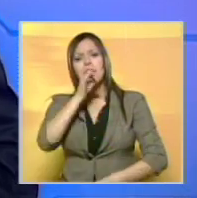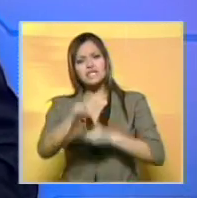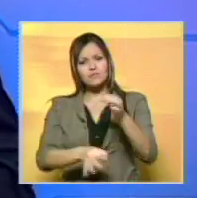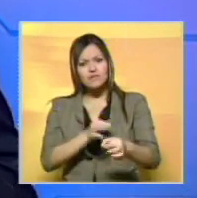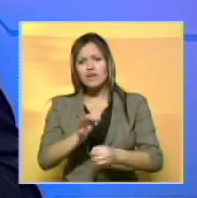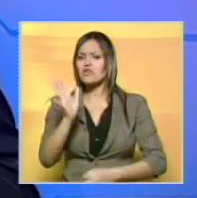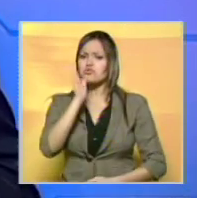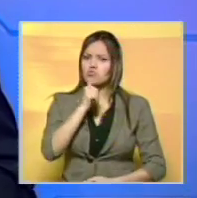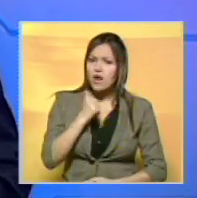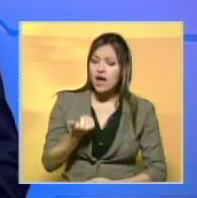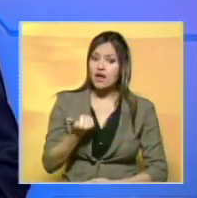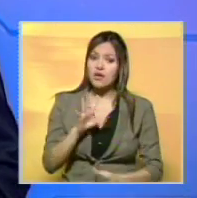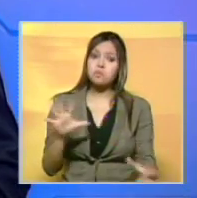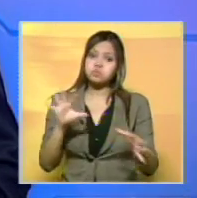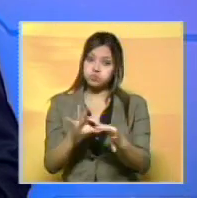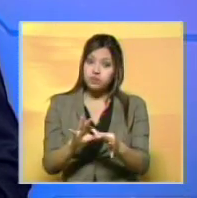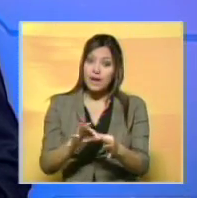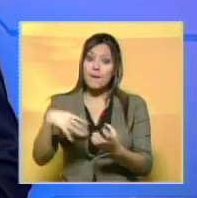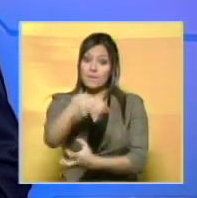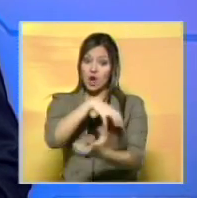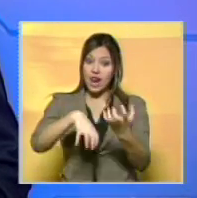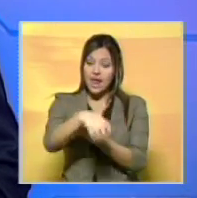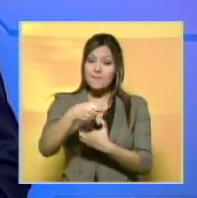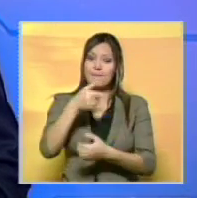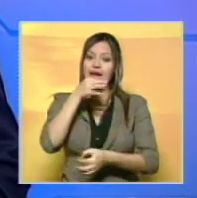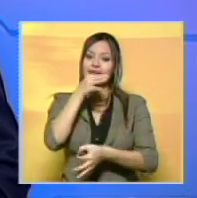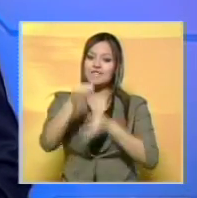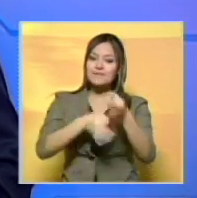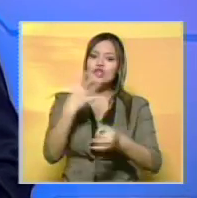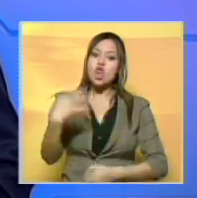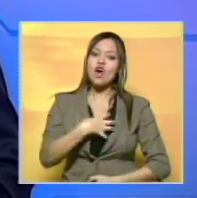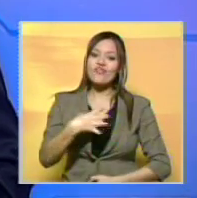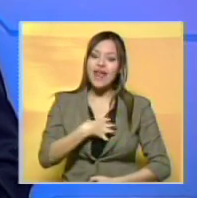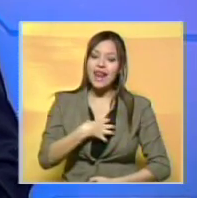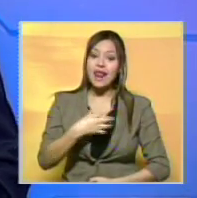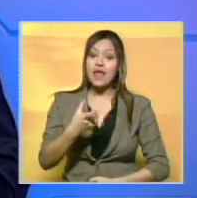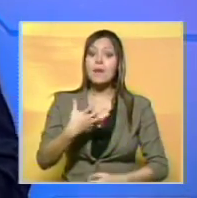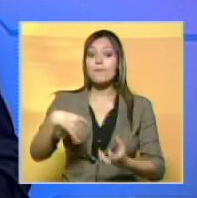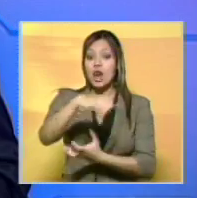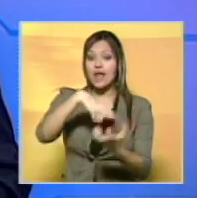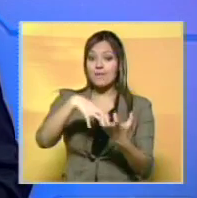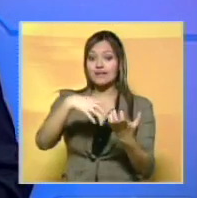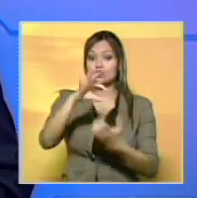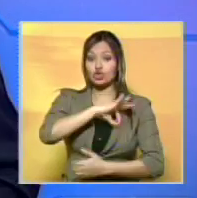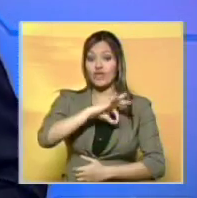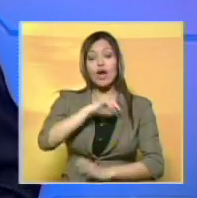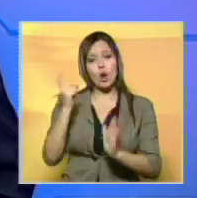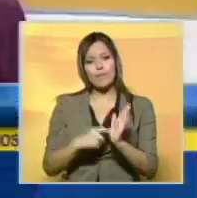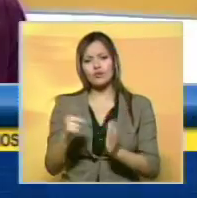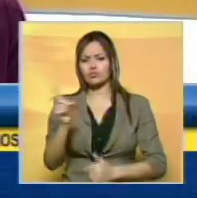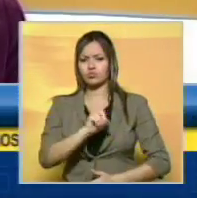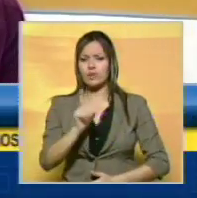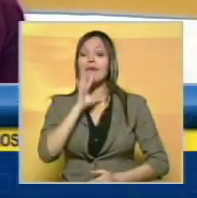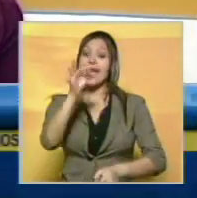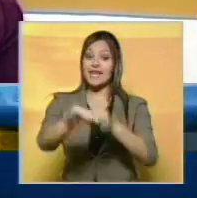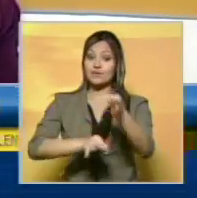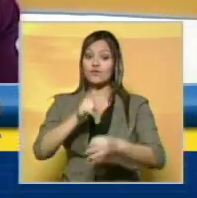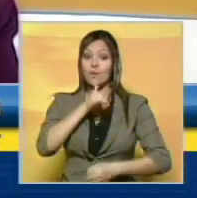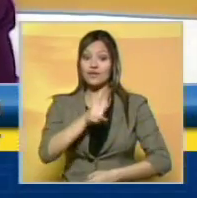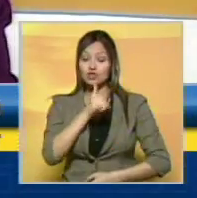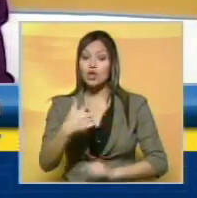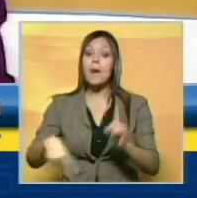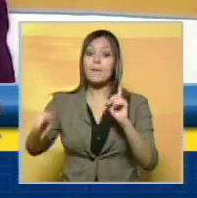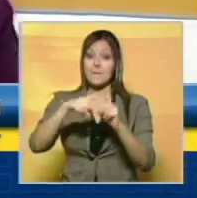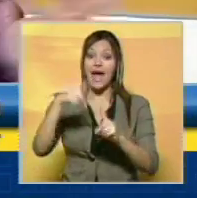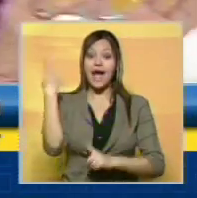que no hay relación entre la violencia reseñada por las novelas y la violencia en la sociedad. Stelling explicó que además